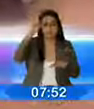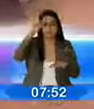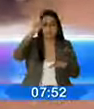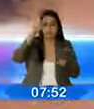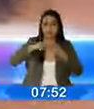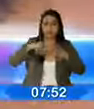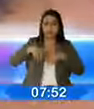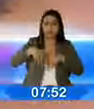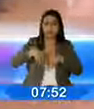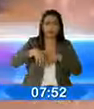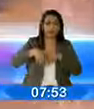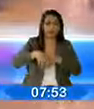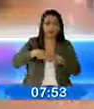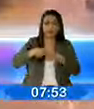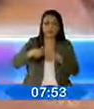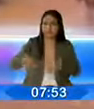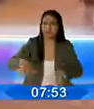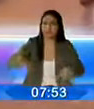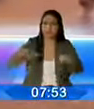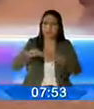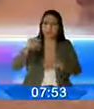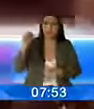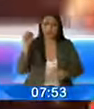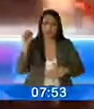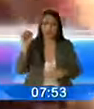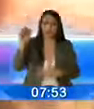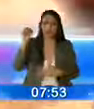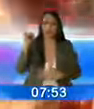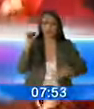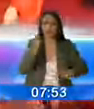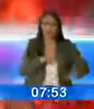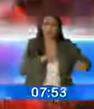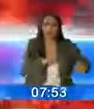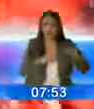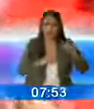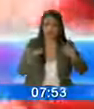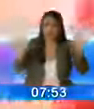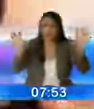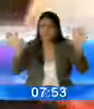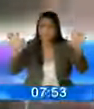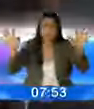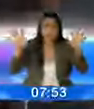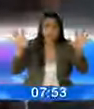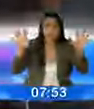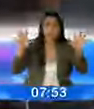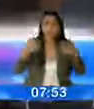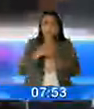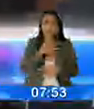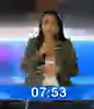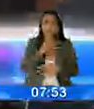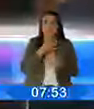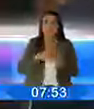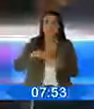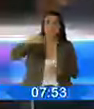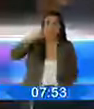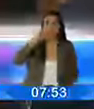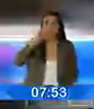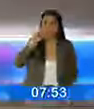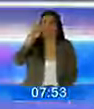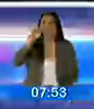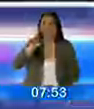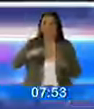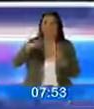diferentes partes del país, con movimientos únicos, encantan y asustan a más de uno. Tenemos diablos de Pídaro, tenemos diablos de Ojalata, de